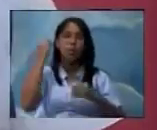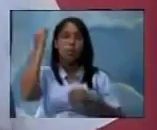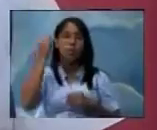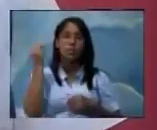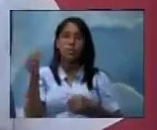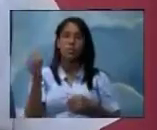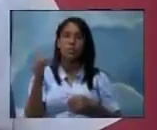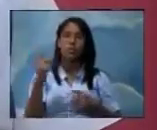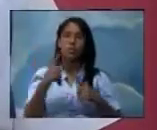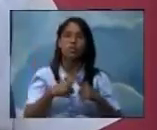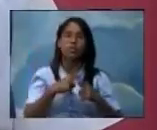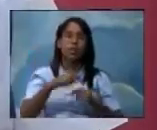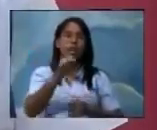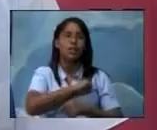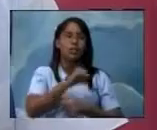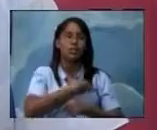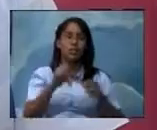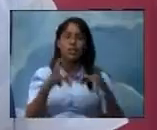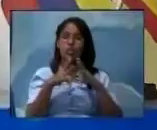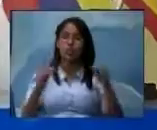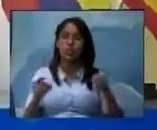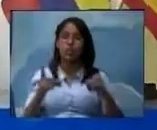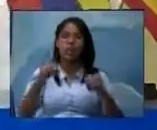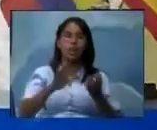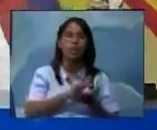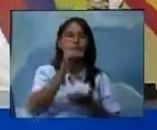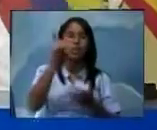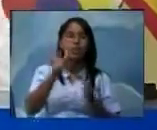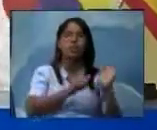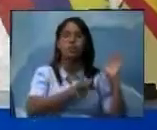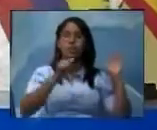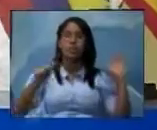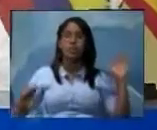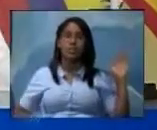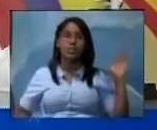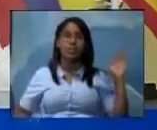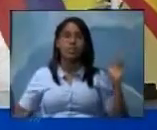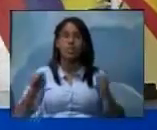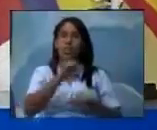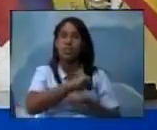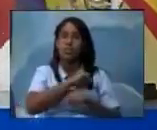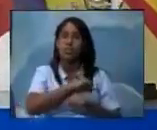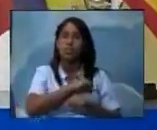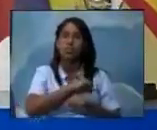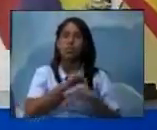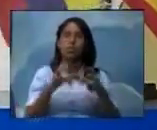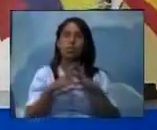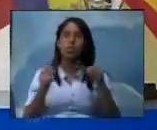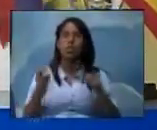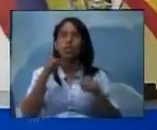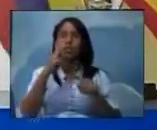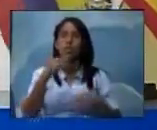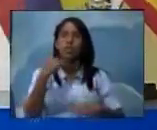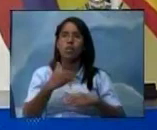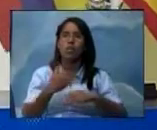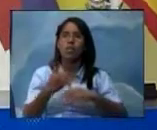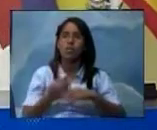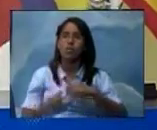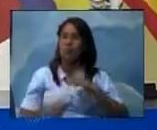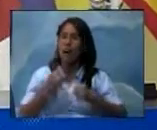él. Se asustó todo. Toda la gloria sea para el Señor. Se asustó todo y lo vio como